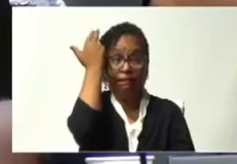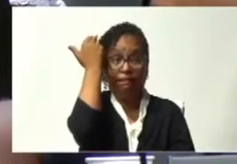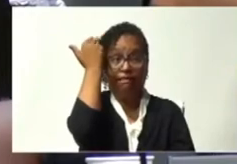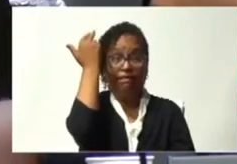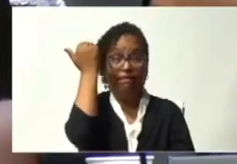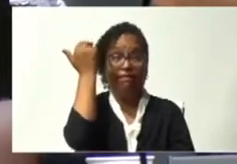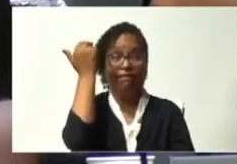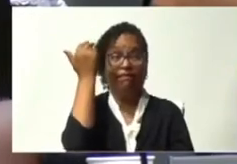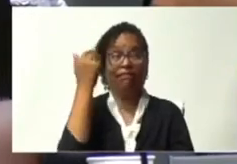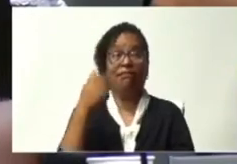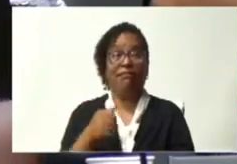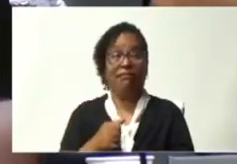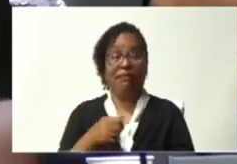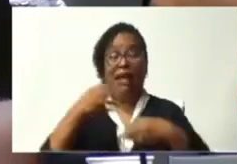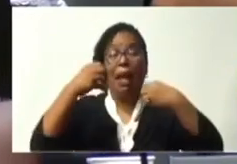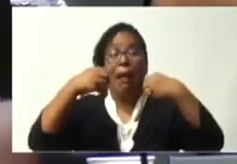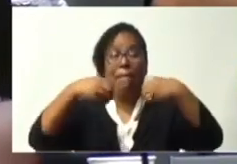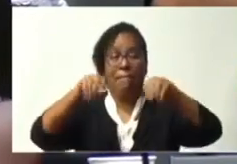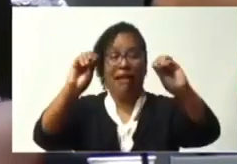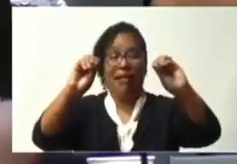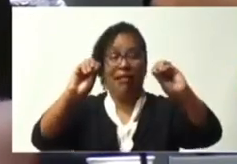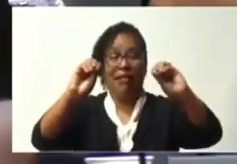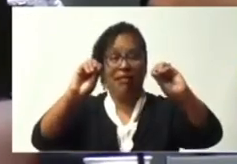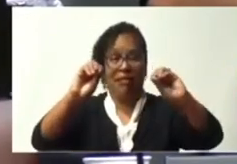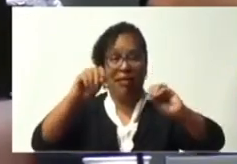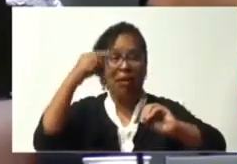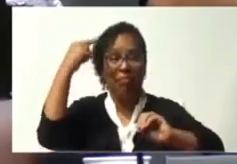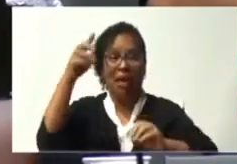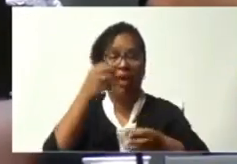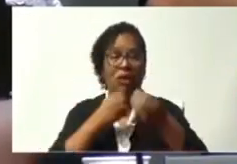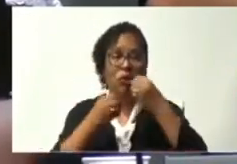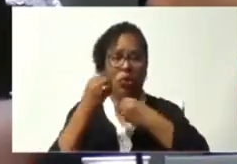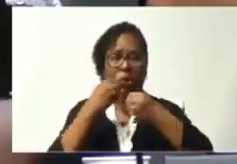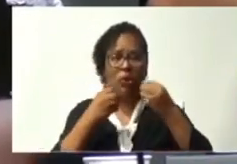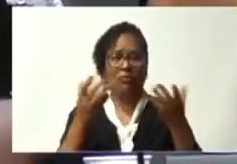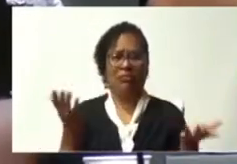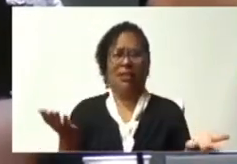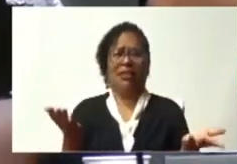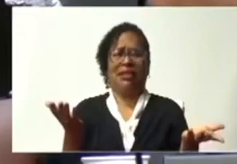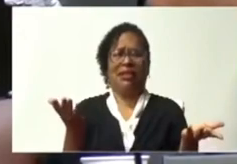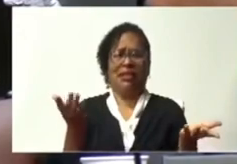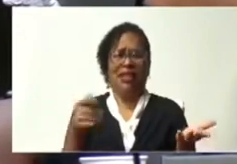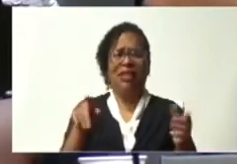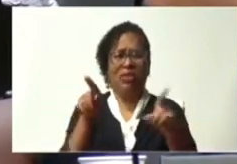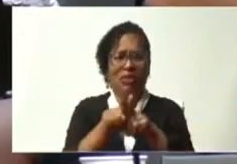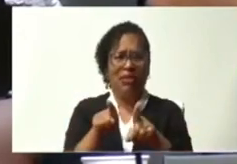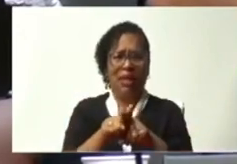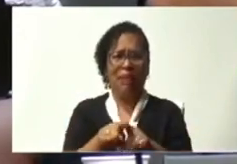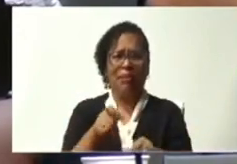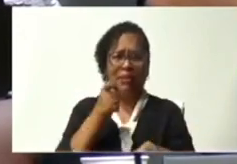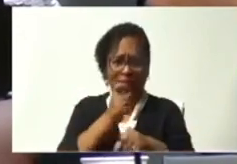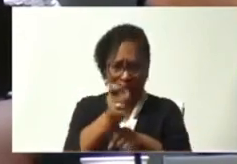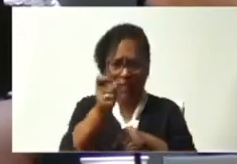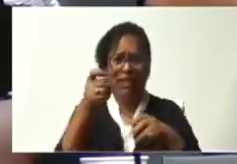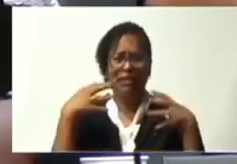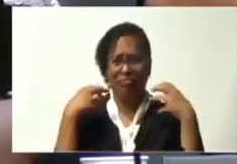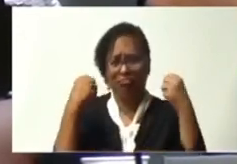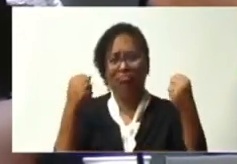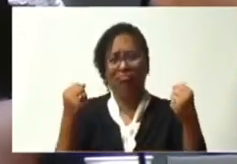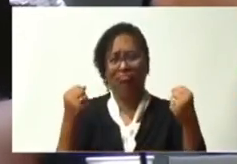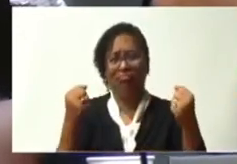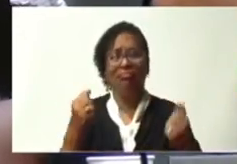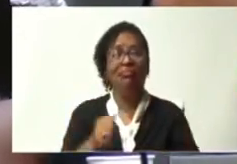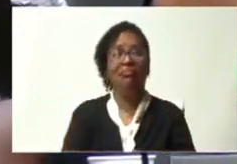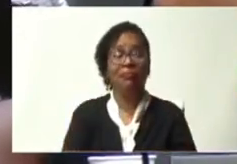consumo humano O sea que esto debe ir también afectar a la salud del dominicano en la venta de estos animales